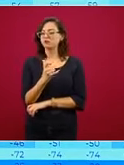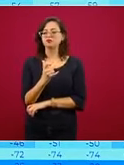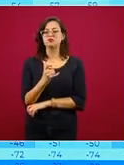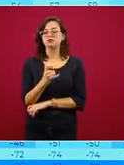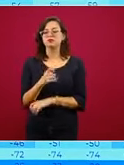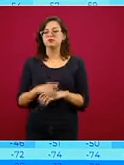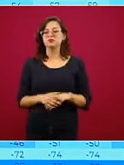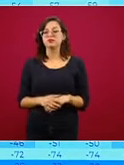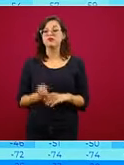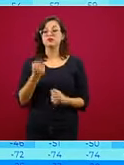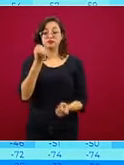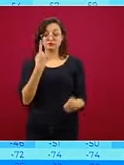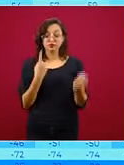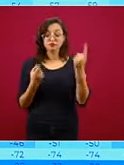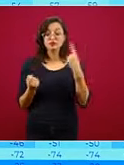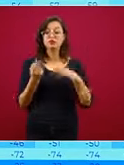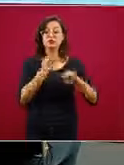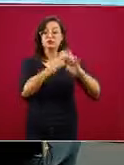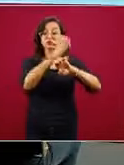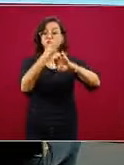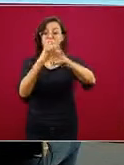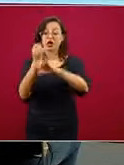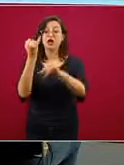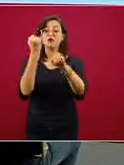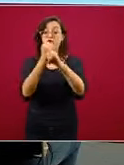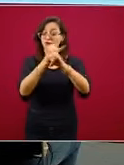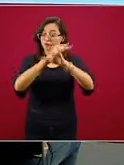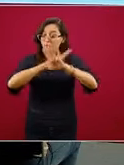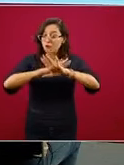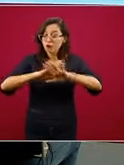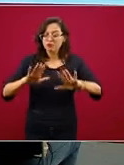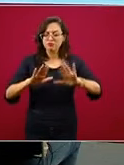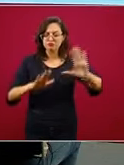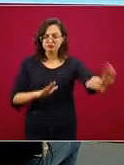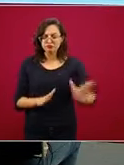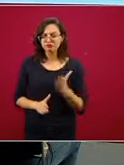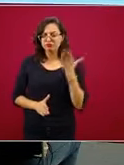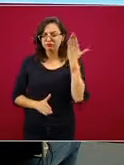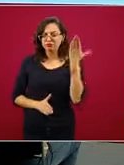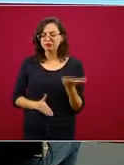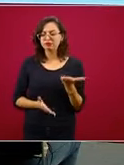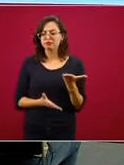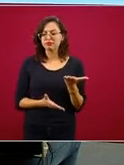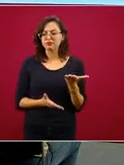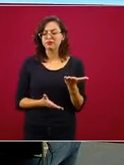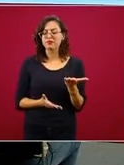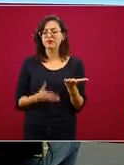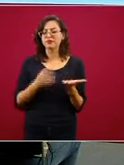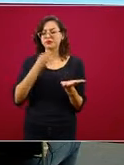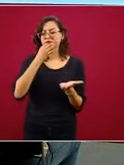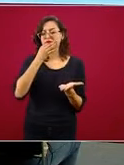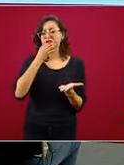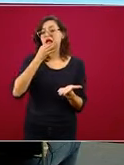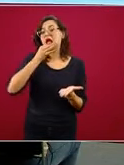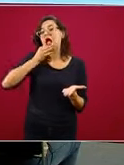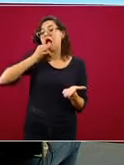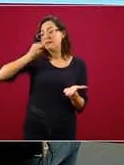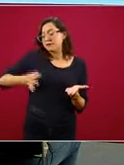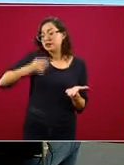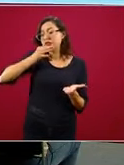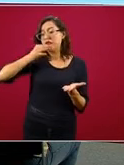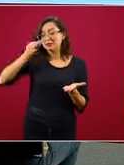consistente. Hay estados en donde la información que tenemos a la mano, porque se notifica a través de los